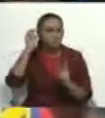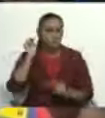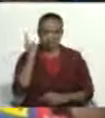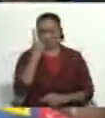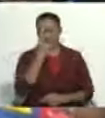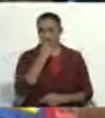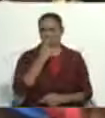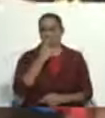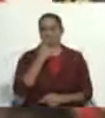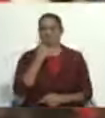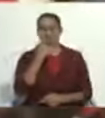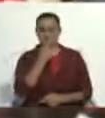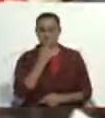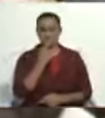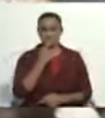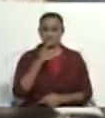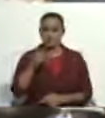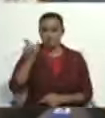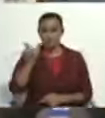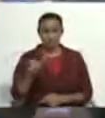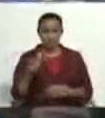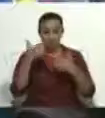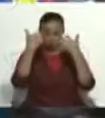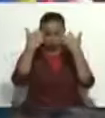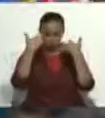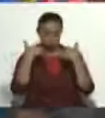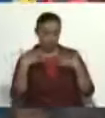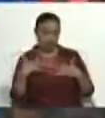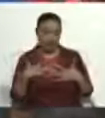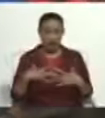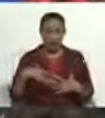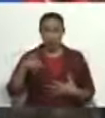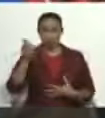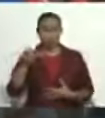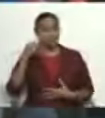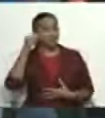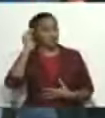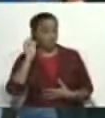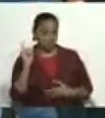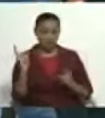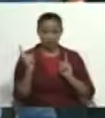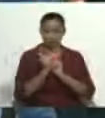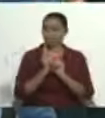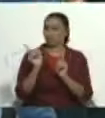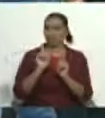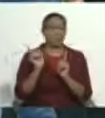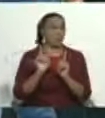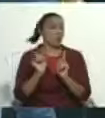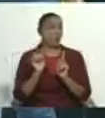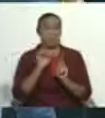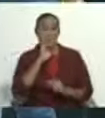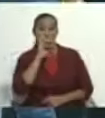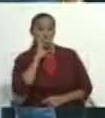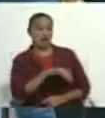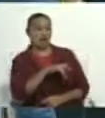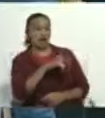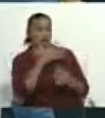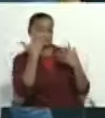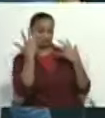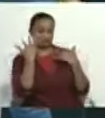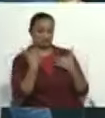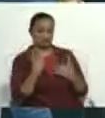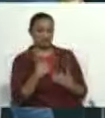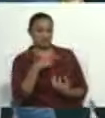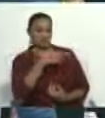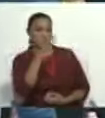a ver a nosotros sudados aquí y se va a acercar a nosotros? No, guácala. Guácala, ¿ves? Porque el pueblo le